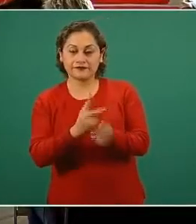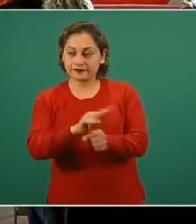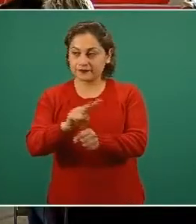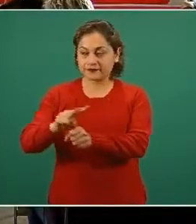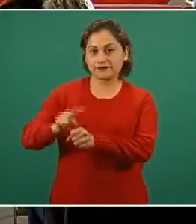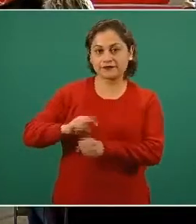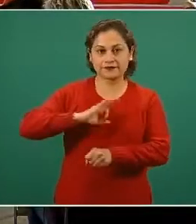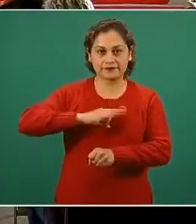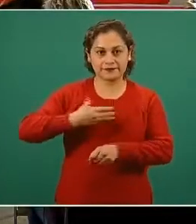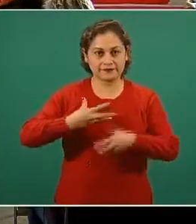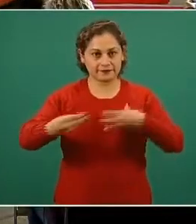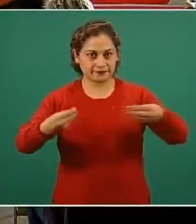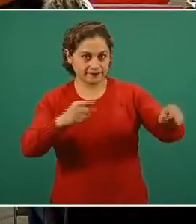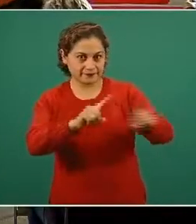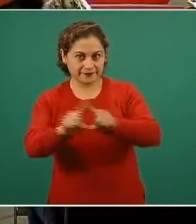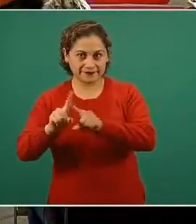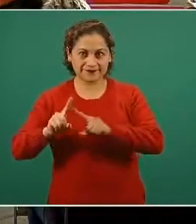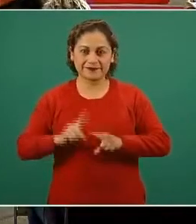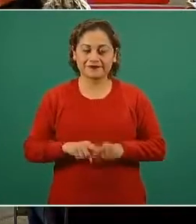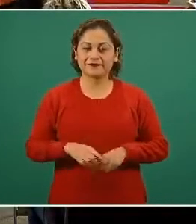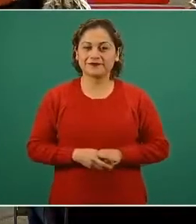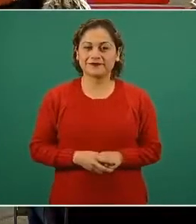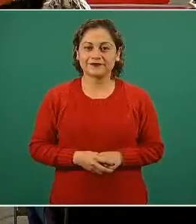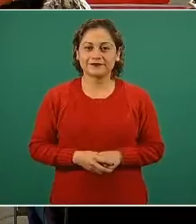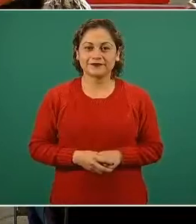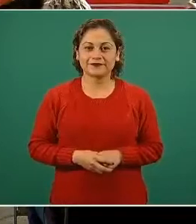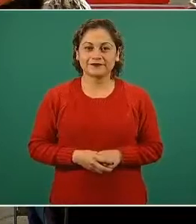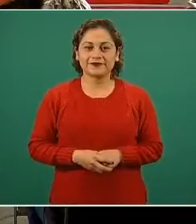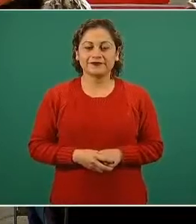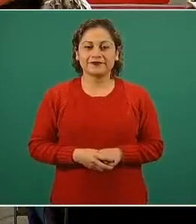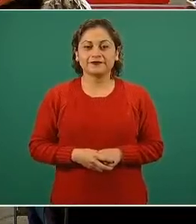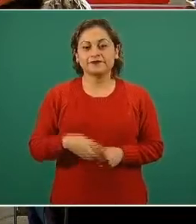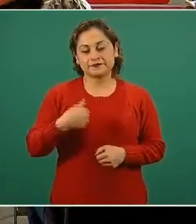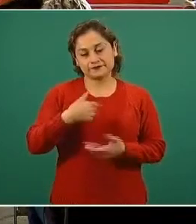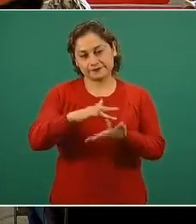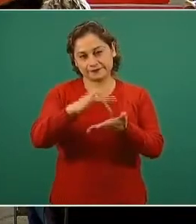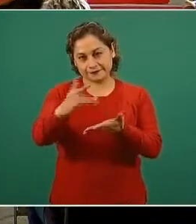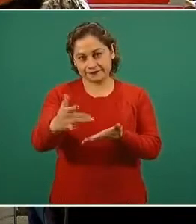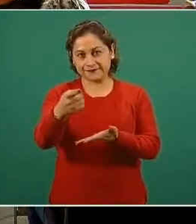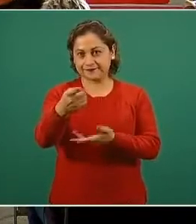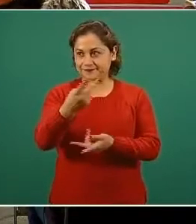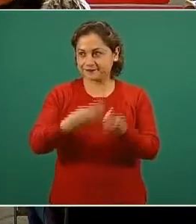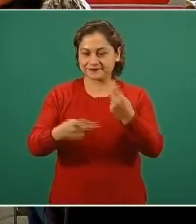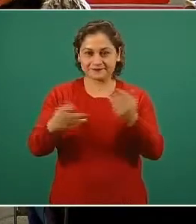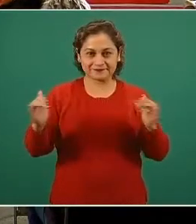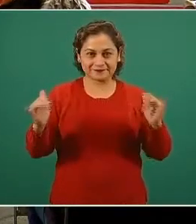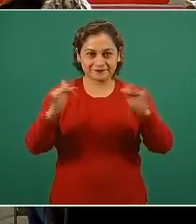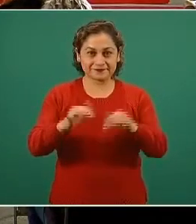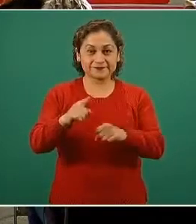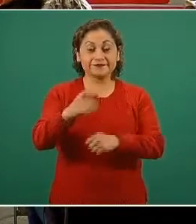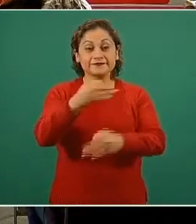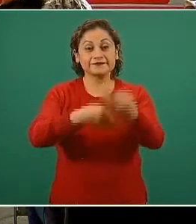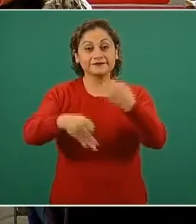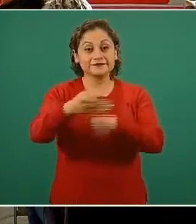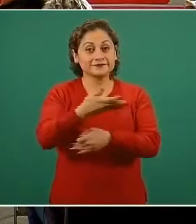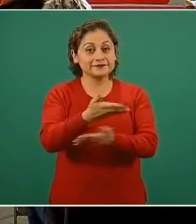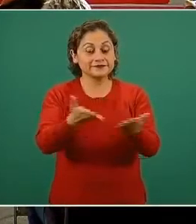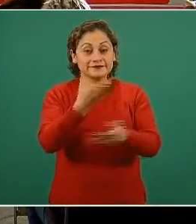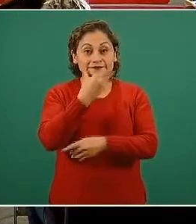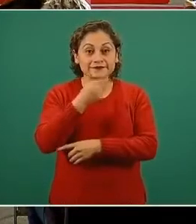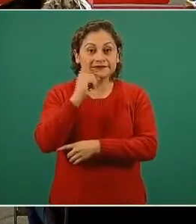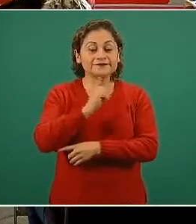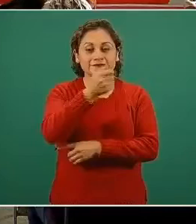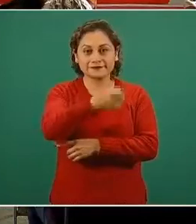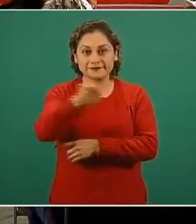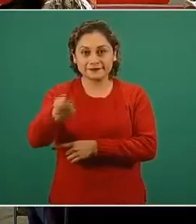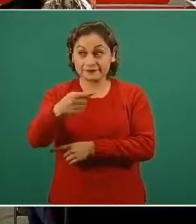Enfermedades, y pues agradezco mucho la presencia. Saludo a todas y todos, tanto aquí en